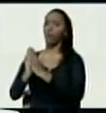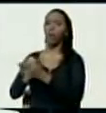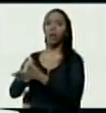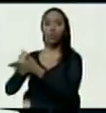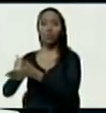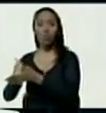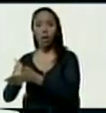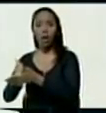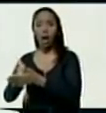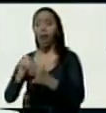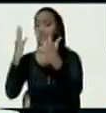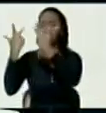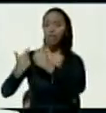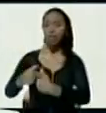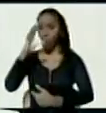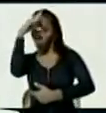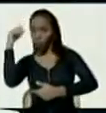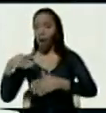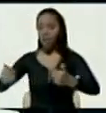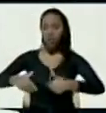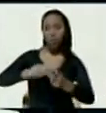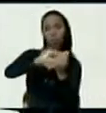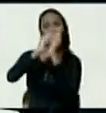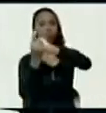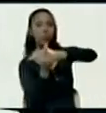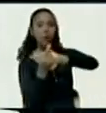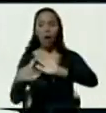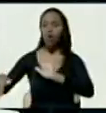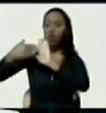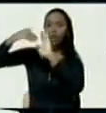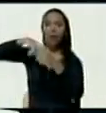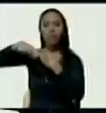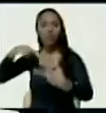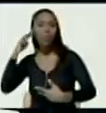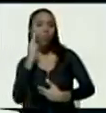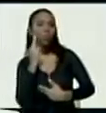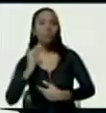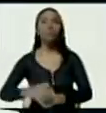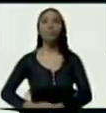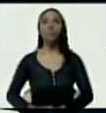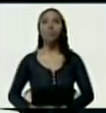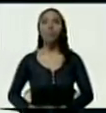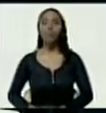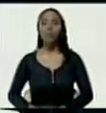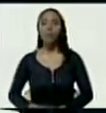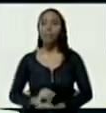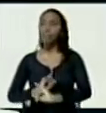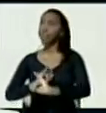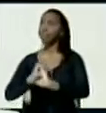administración Trump en su esfuerzo de cambio de régimen contra la revolución bolivariana. En fin,